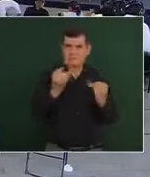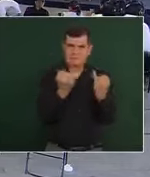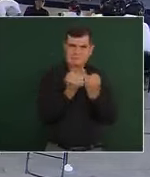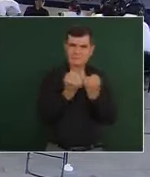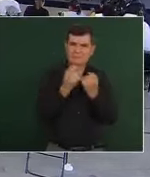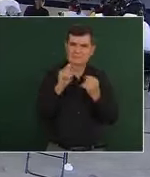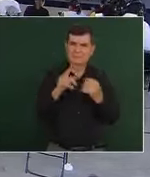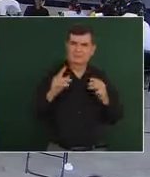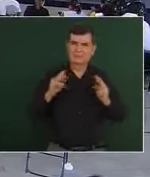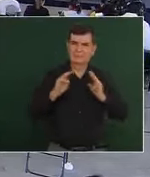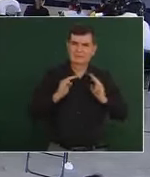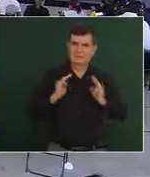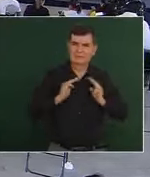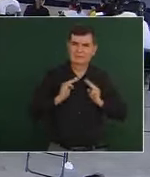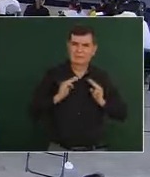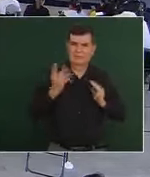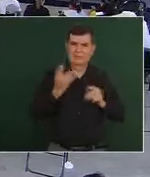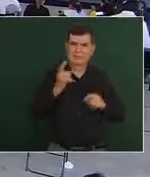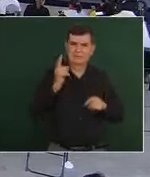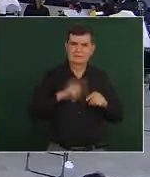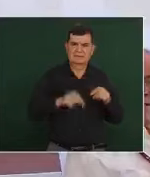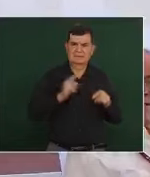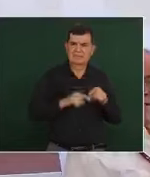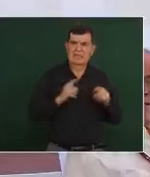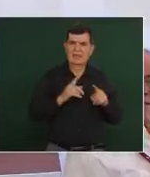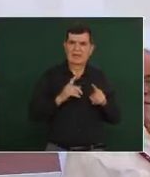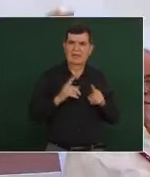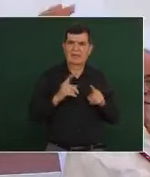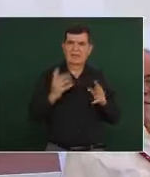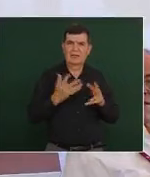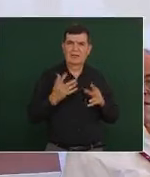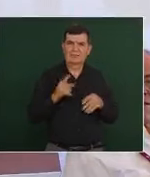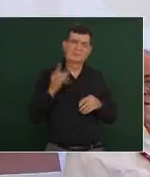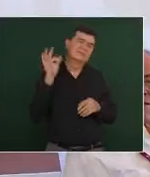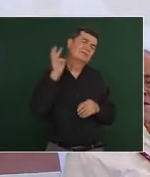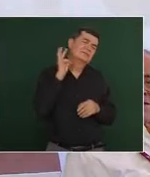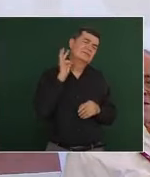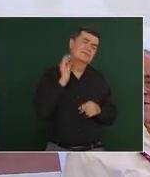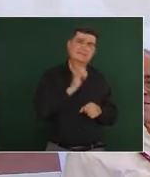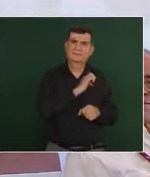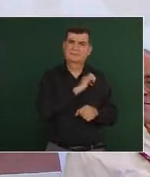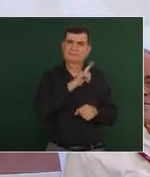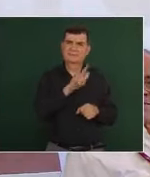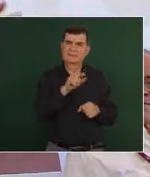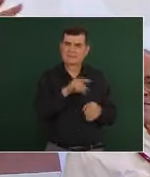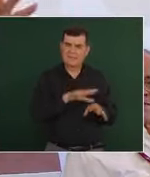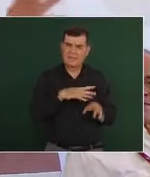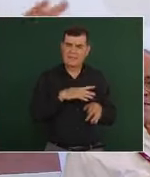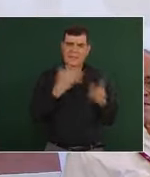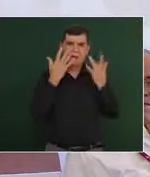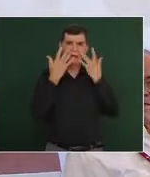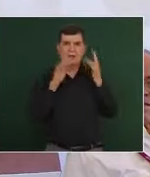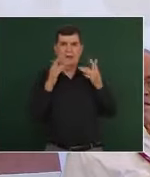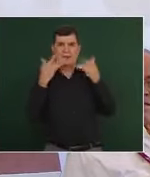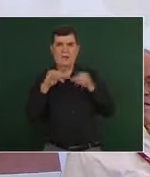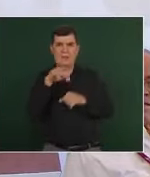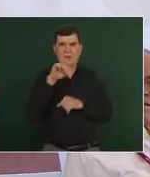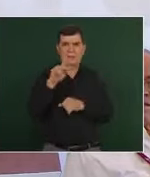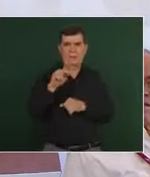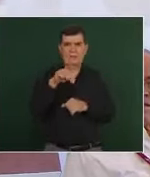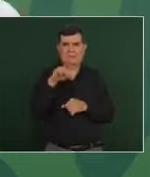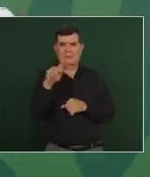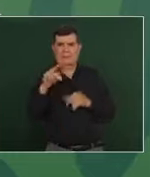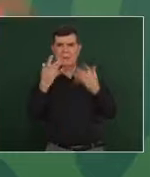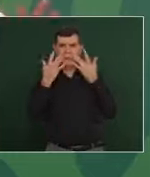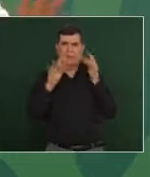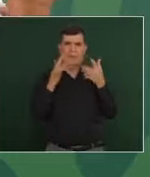ejército, empieza una desbandada en la Fiscalía Especial. Renuncian ministerios públicos,